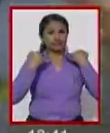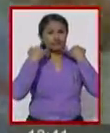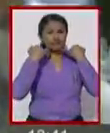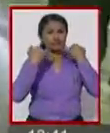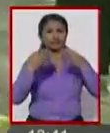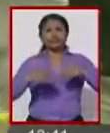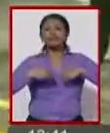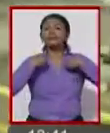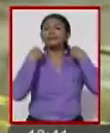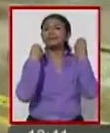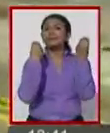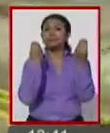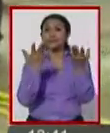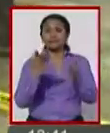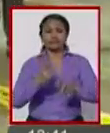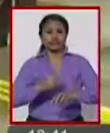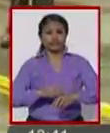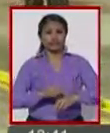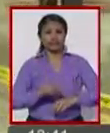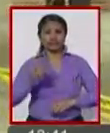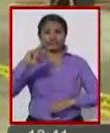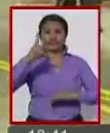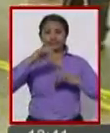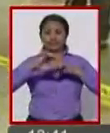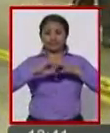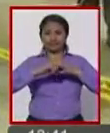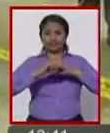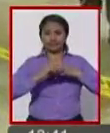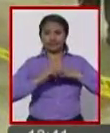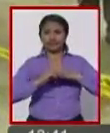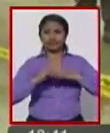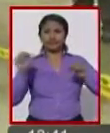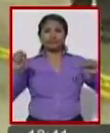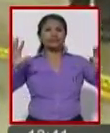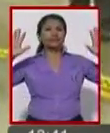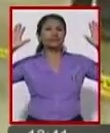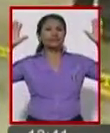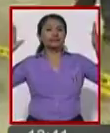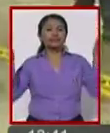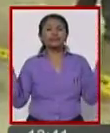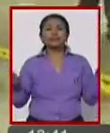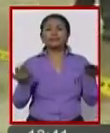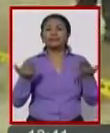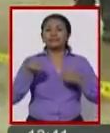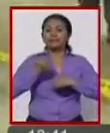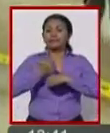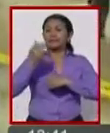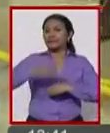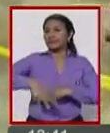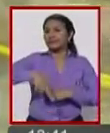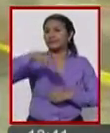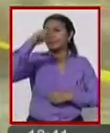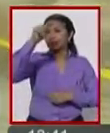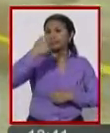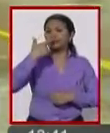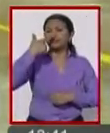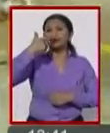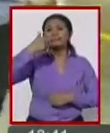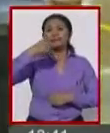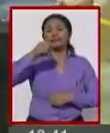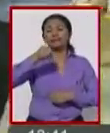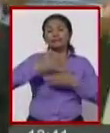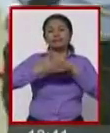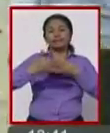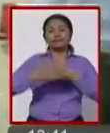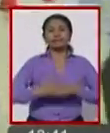que podemos brindarles en este momento desde el tercer anillo externo de la avenida Banzer, donde se encuentra el lado norte del Shopping Fidalga.